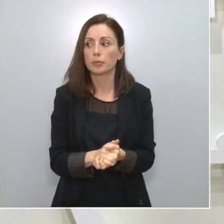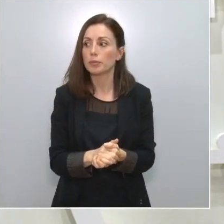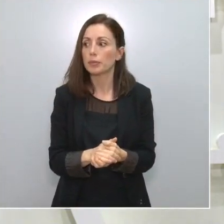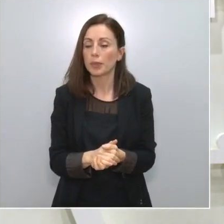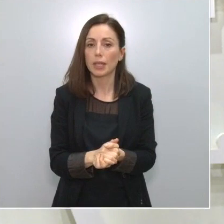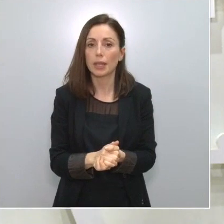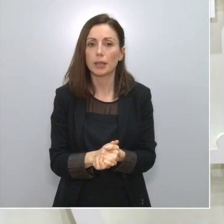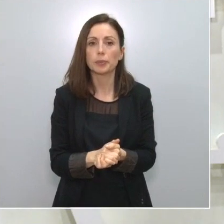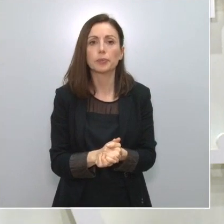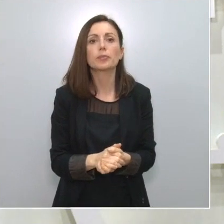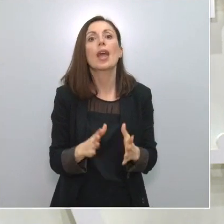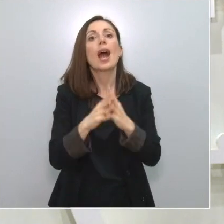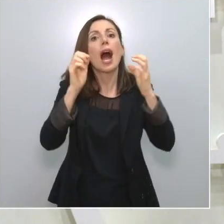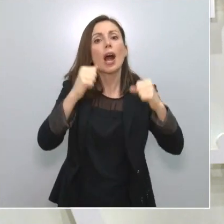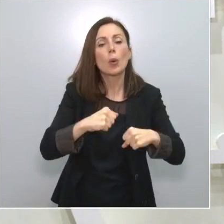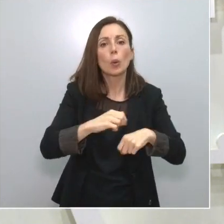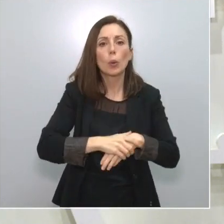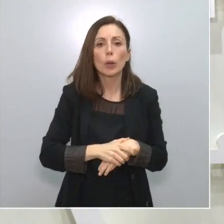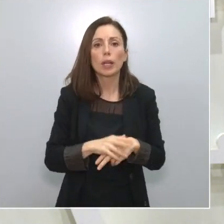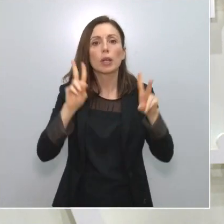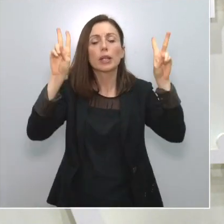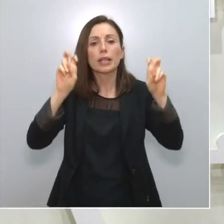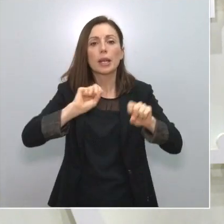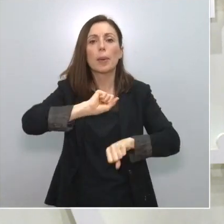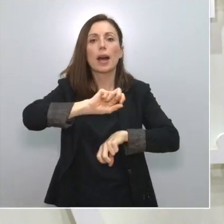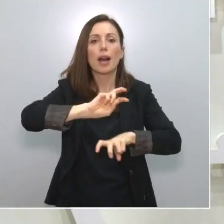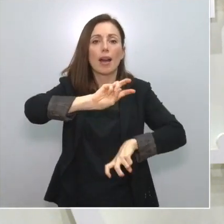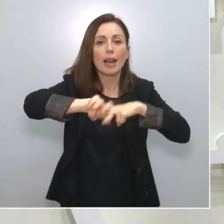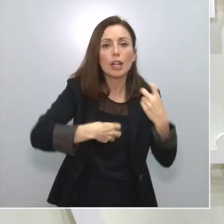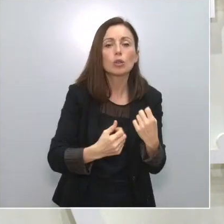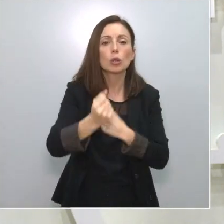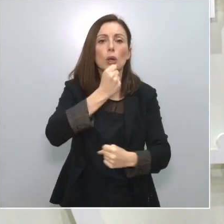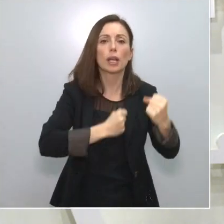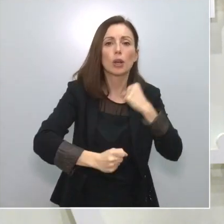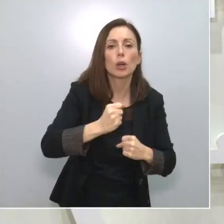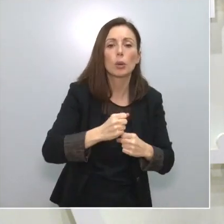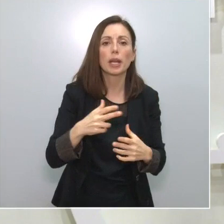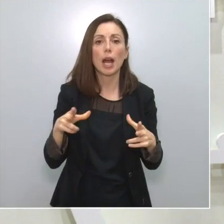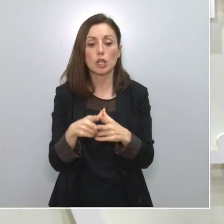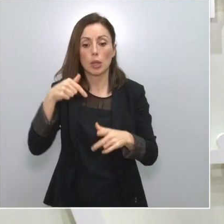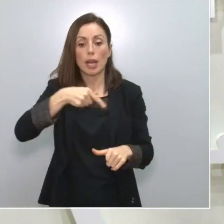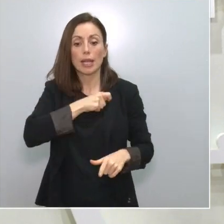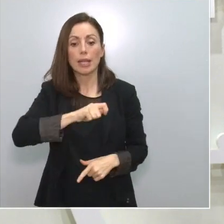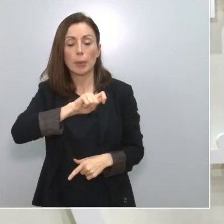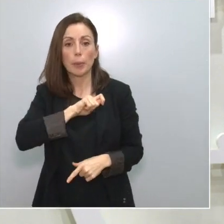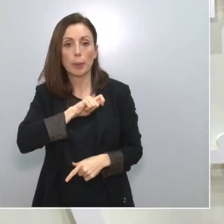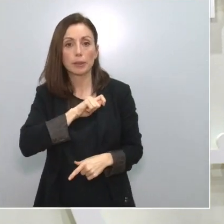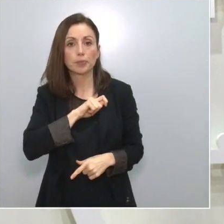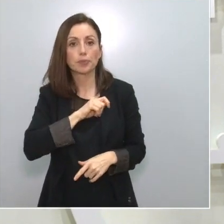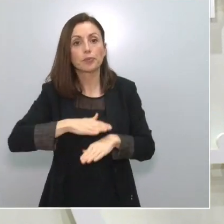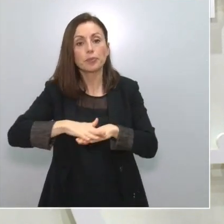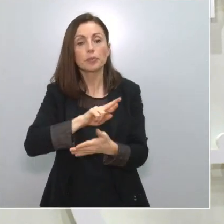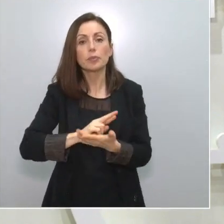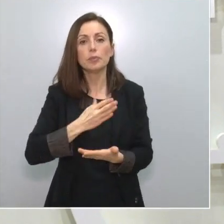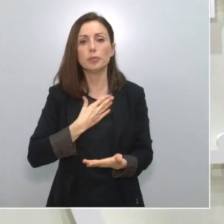pacto, ese acuerdo para la reconstrucción económica y social de España, al Gobierno de la región